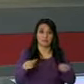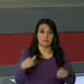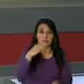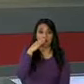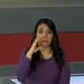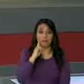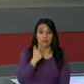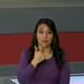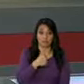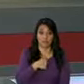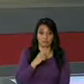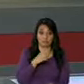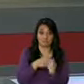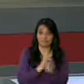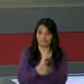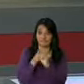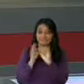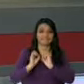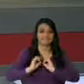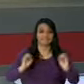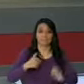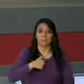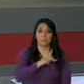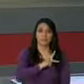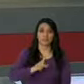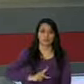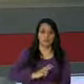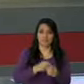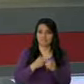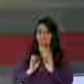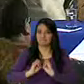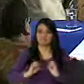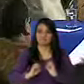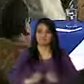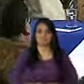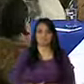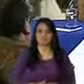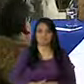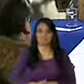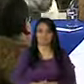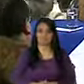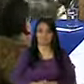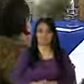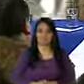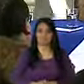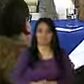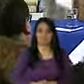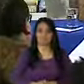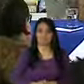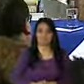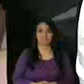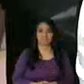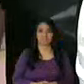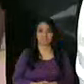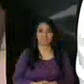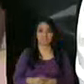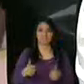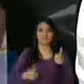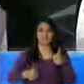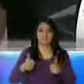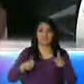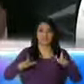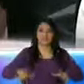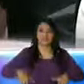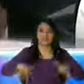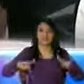que no se sumará a ninguna de las opciones presidenciables. Tras las declaraciones del presidenciable Lenín Moreno sobre el